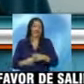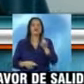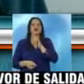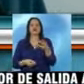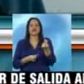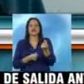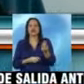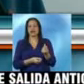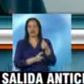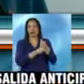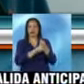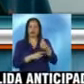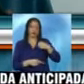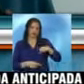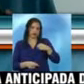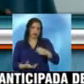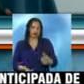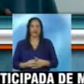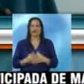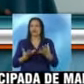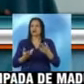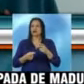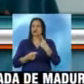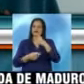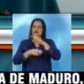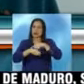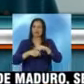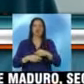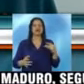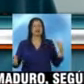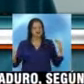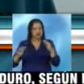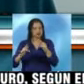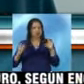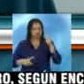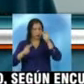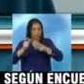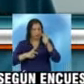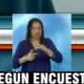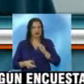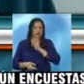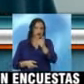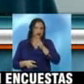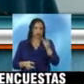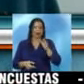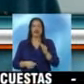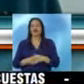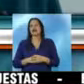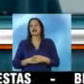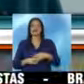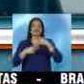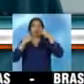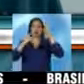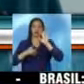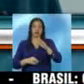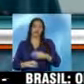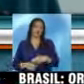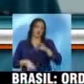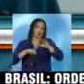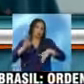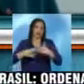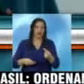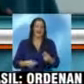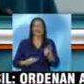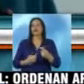recibimos decenas de miles de personas, no solamente en la Playa del Silencio, sino en todas las playas de Punta Hermosa, que es famosa por sus playas y que como plan de